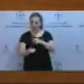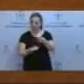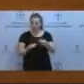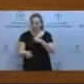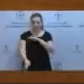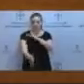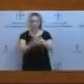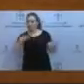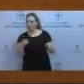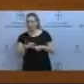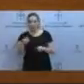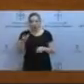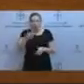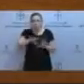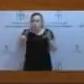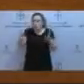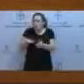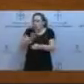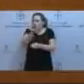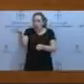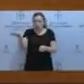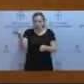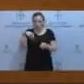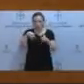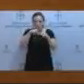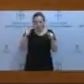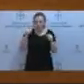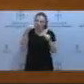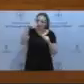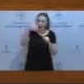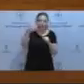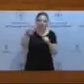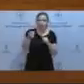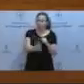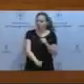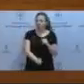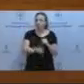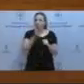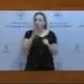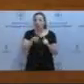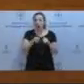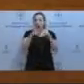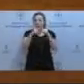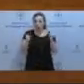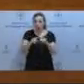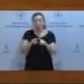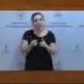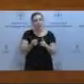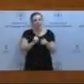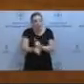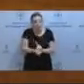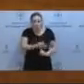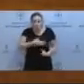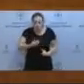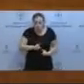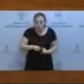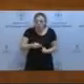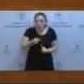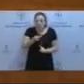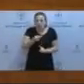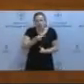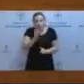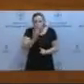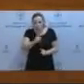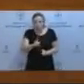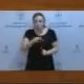de todo el mundo. Debe ser menos en Asturias. Yo creo que han sido incapaces de mirar, creo que hay una resistencia grande al cambio dentro del Gobierno socialista en lo que es la gestión del